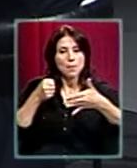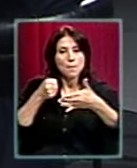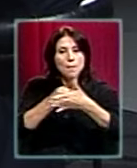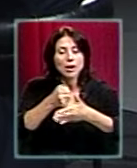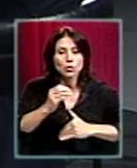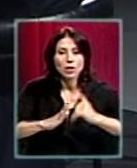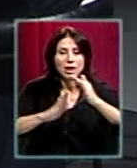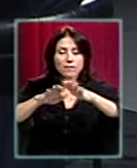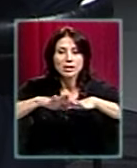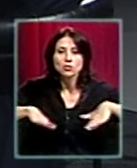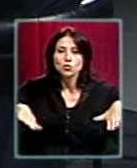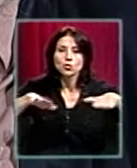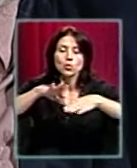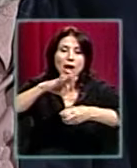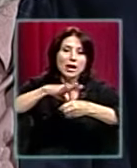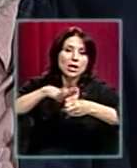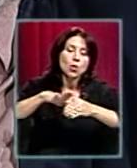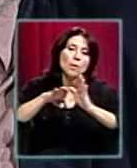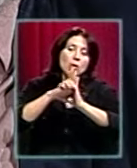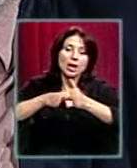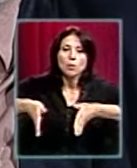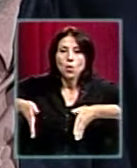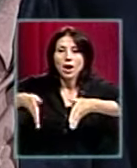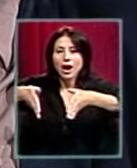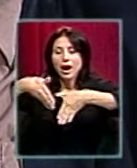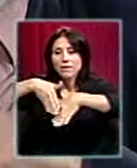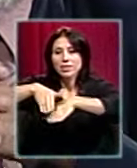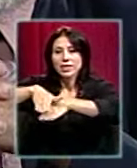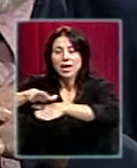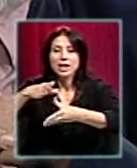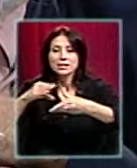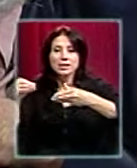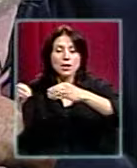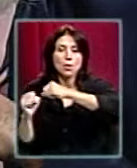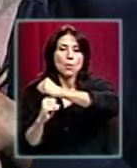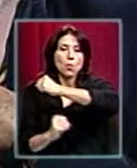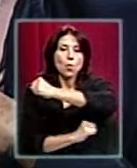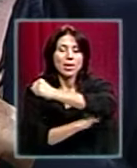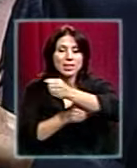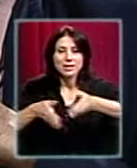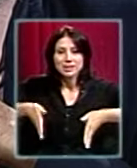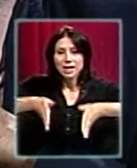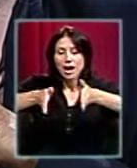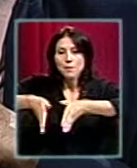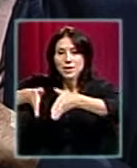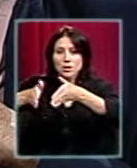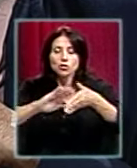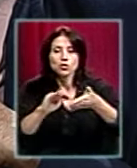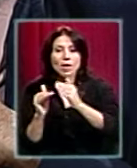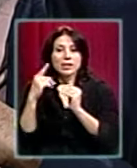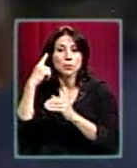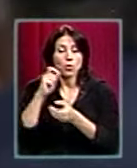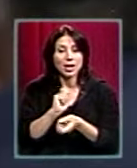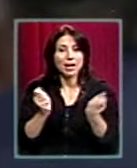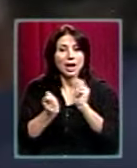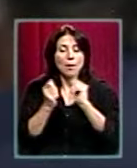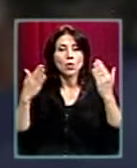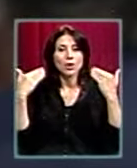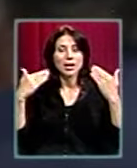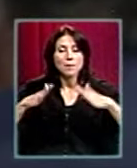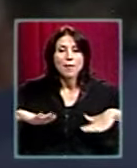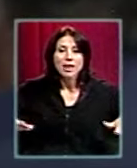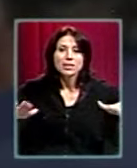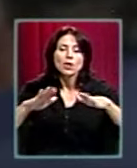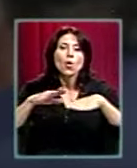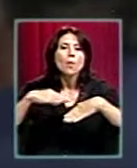infraestructura agrícola como carreteras y puentes, caminos en las mismas ciudades, porque el cambio climático lo que va a